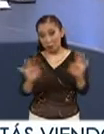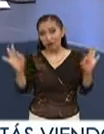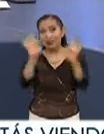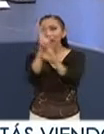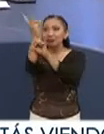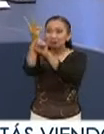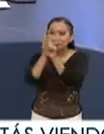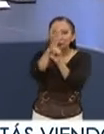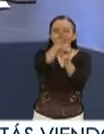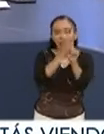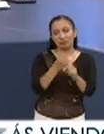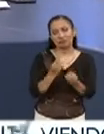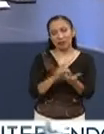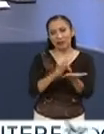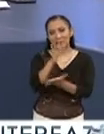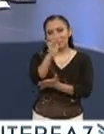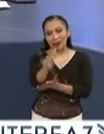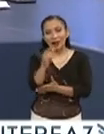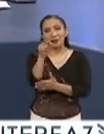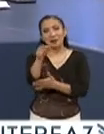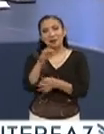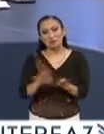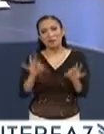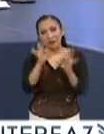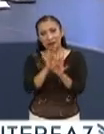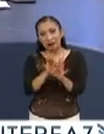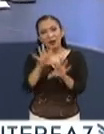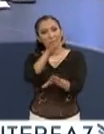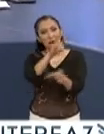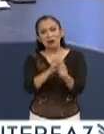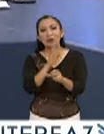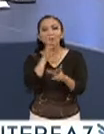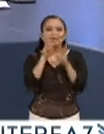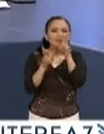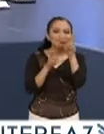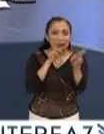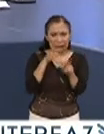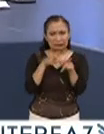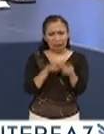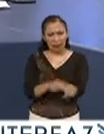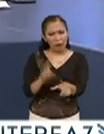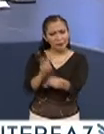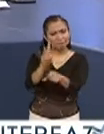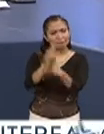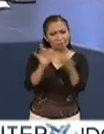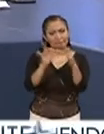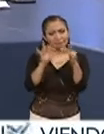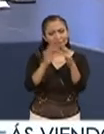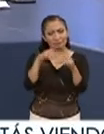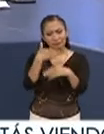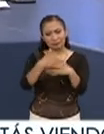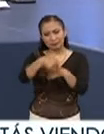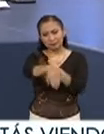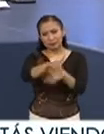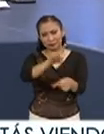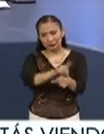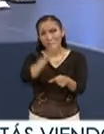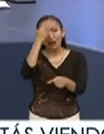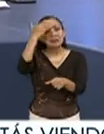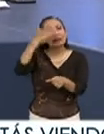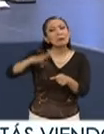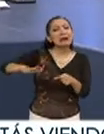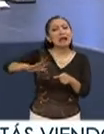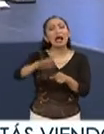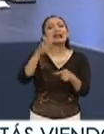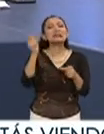importantes invitados. Te agradecemos mucho este importante y completo reporte y seguimos en contacto contigo en los próximos días para saber